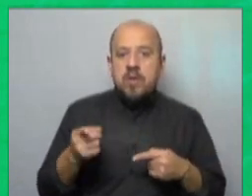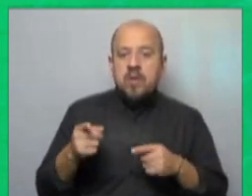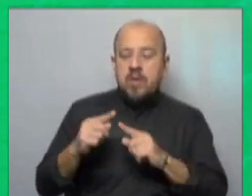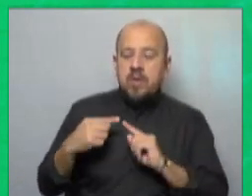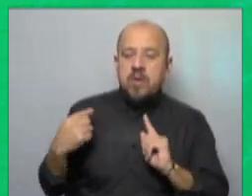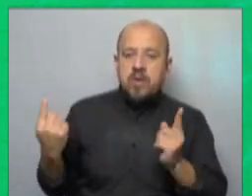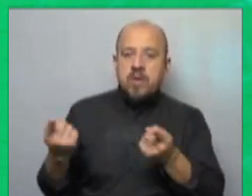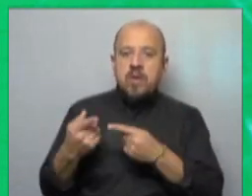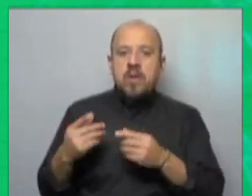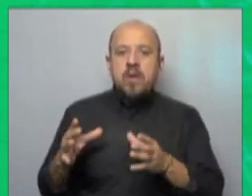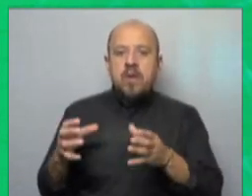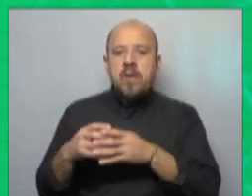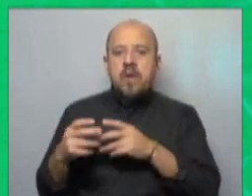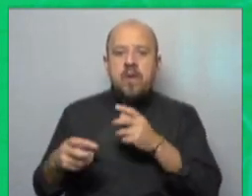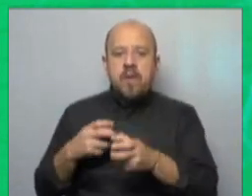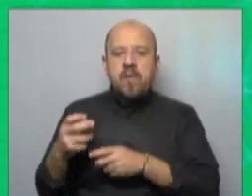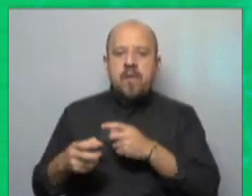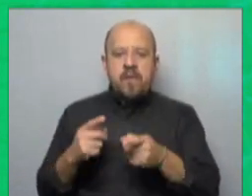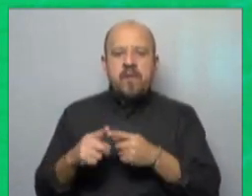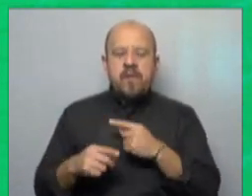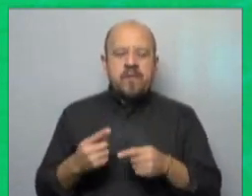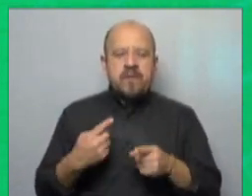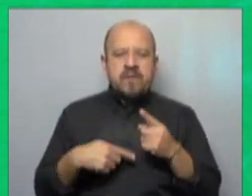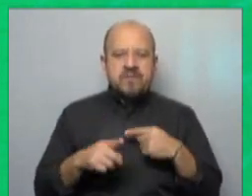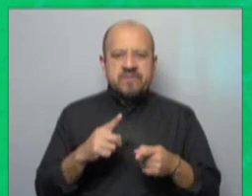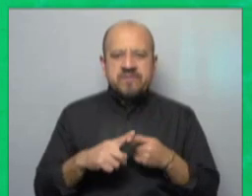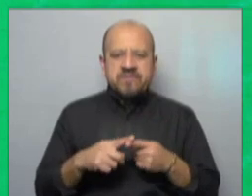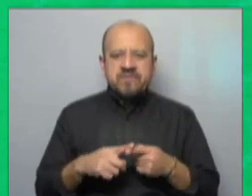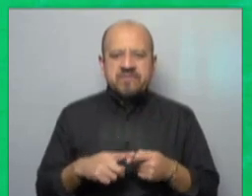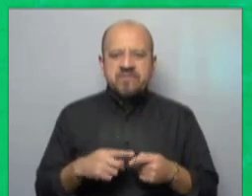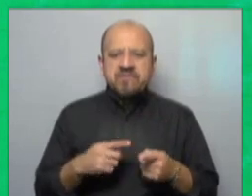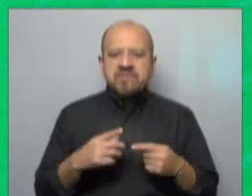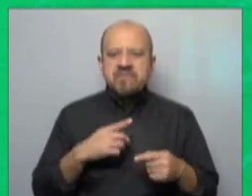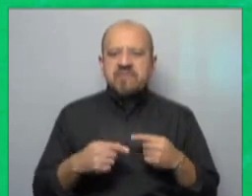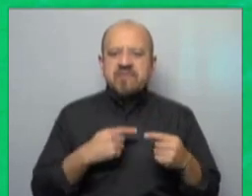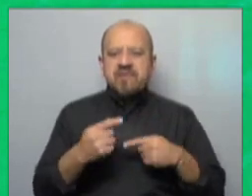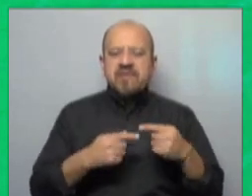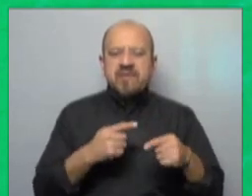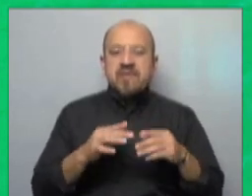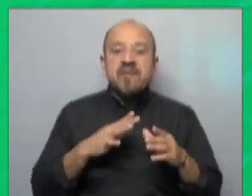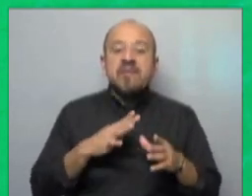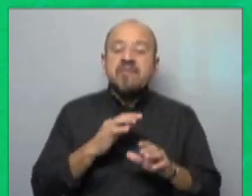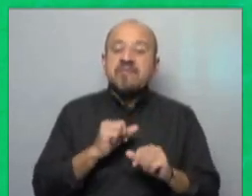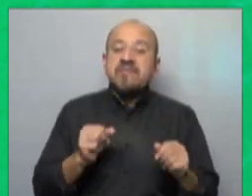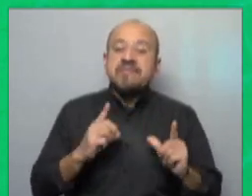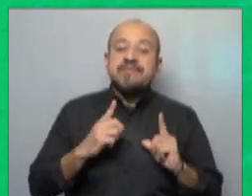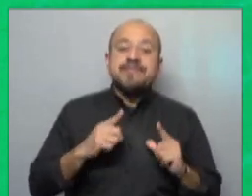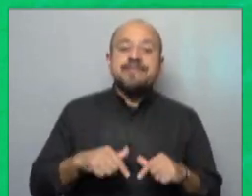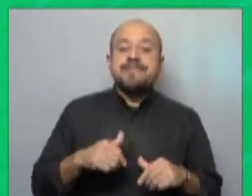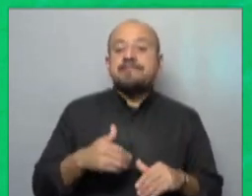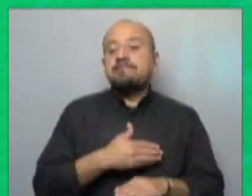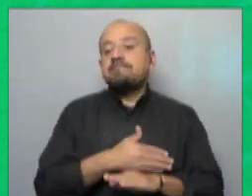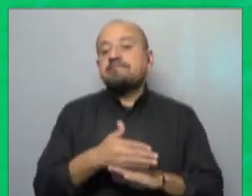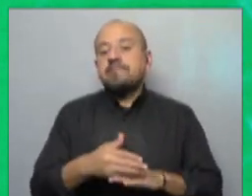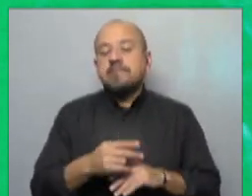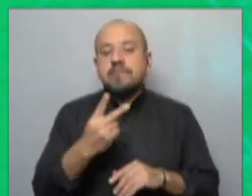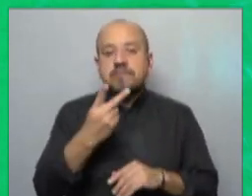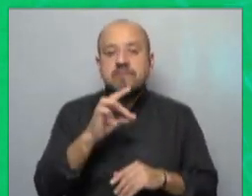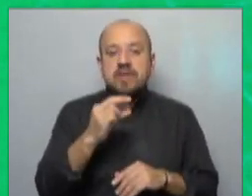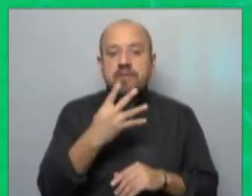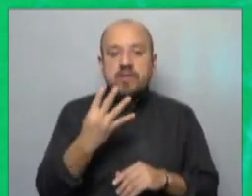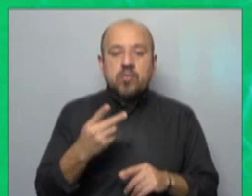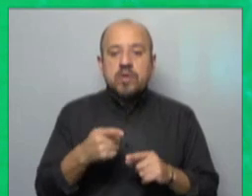compactar a esa coalición por lo que si esto sigue así lo que podemos esperar es que de aquí al 2024